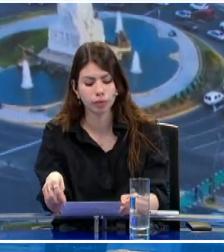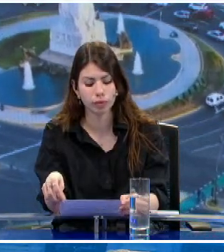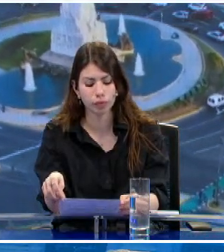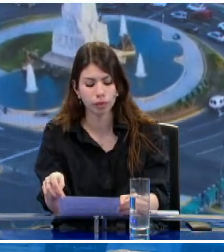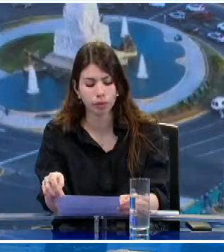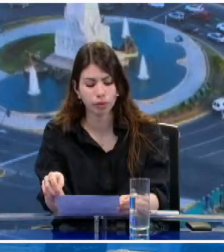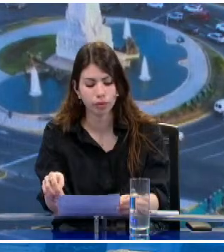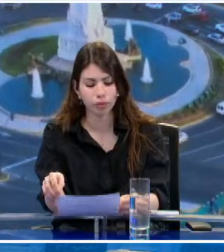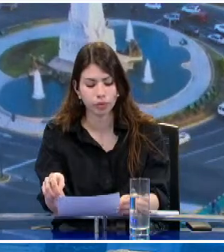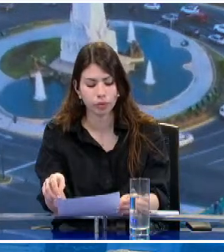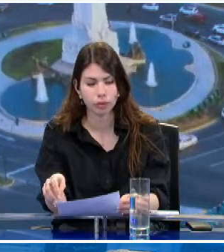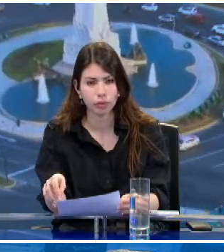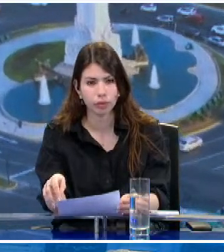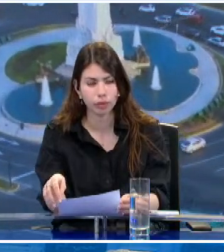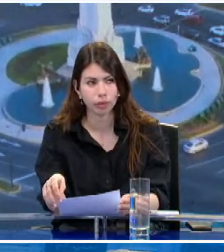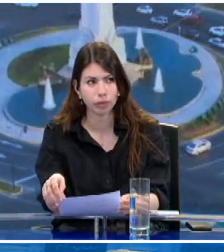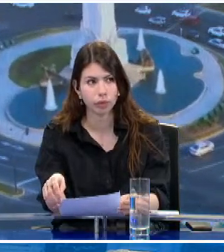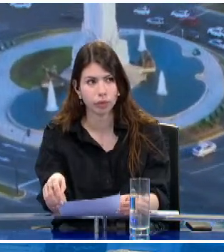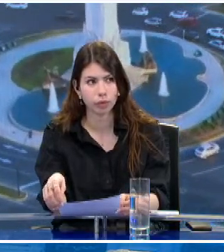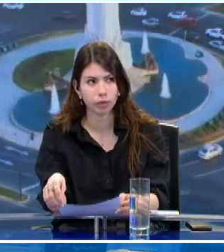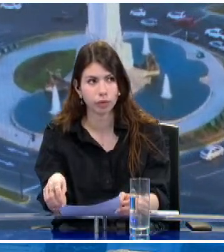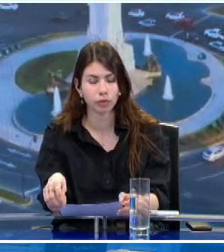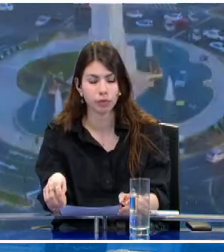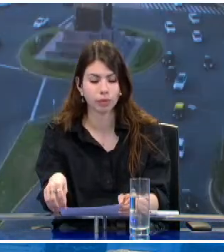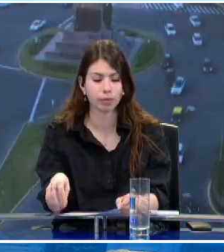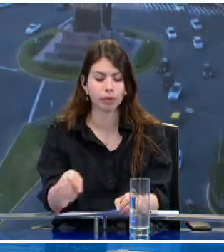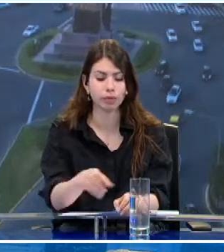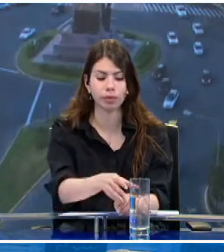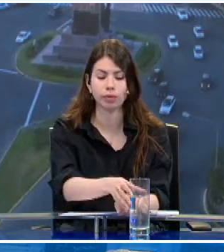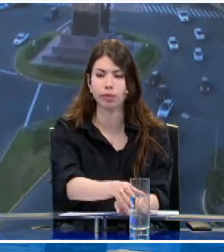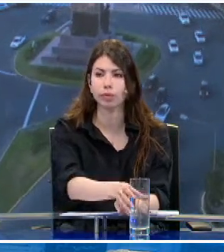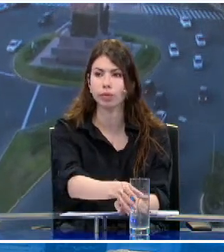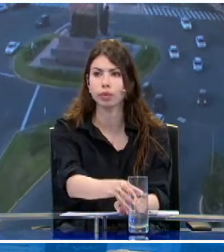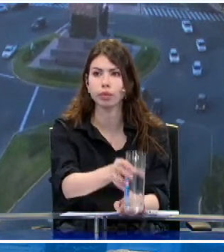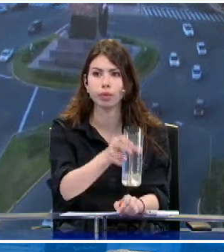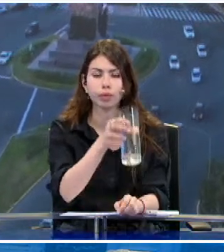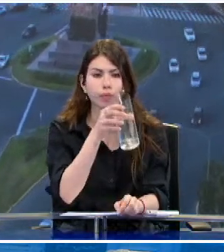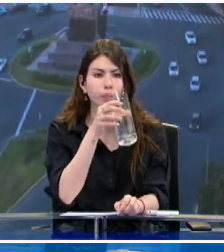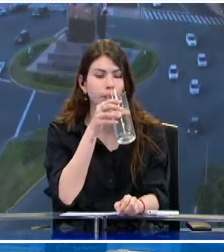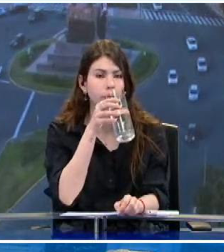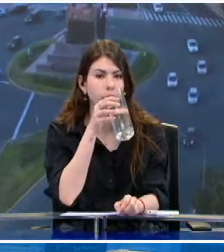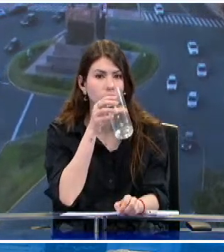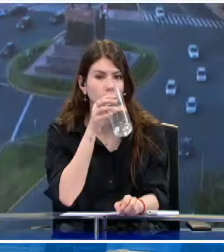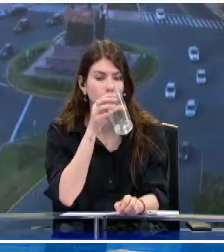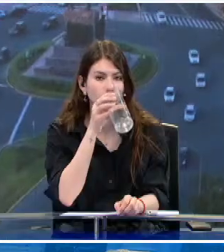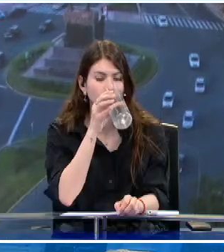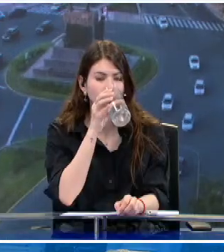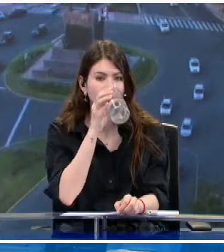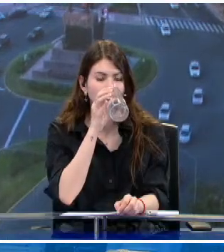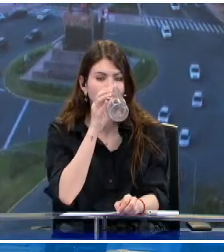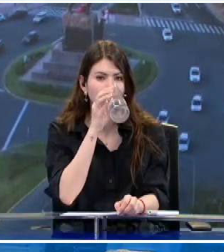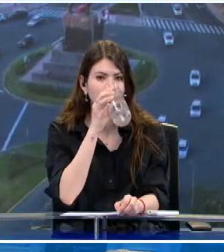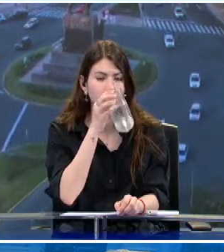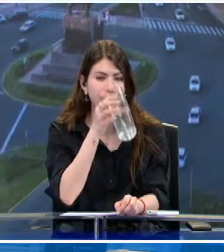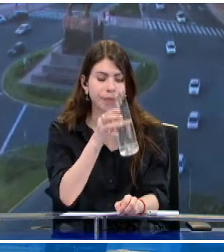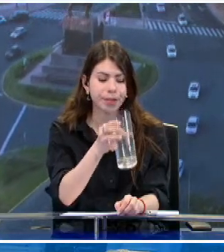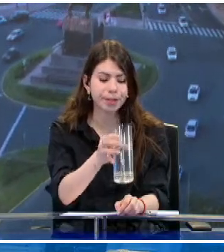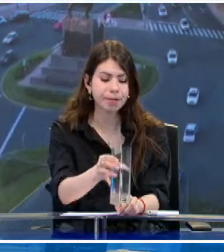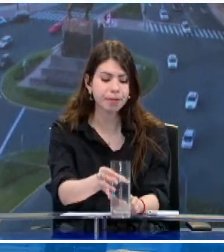tenido deshielos, como los glaciares, de diputados que eran más cercanos y fueron cruzando de vereda y